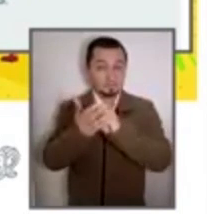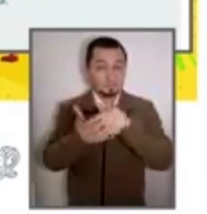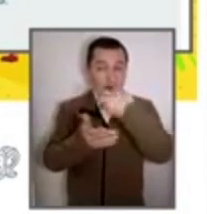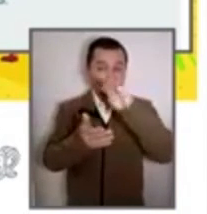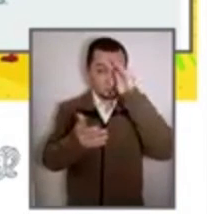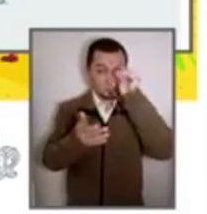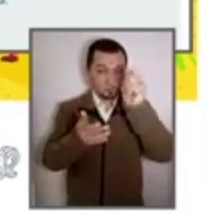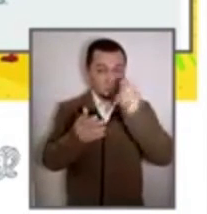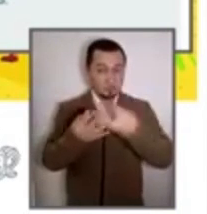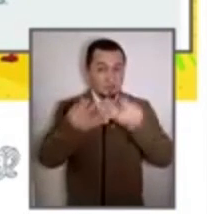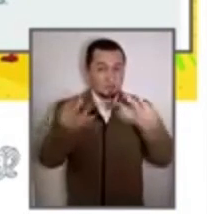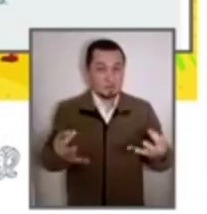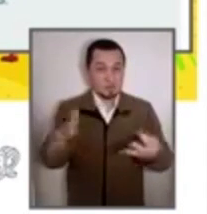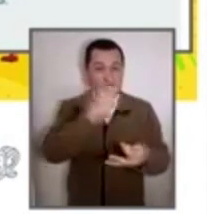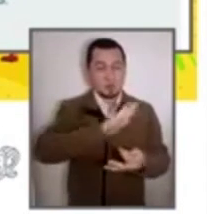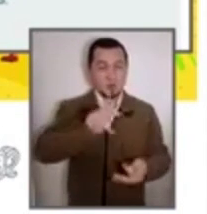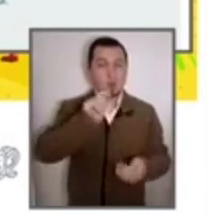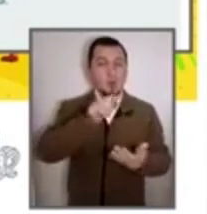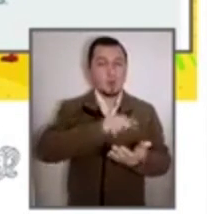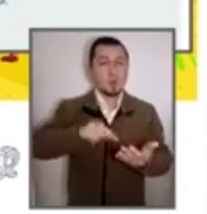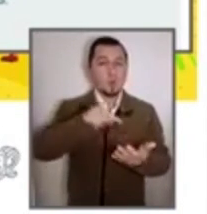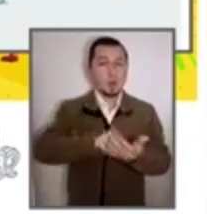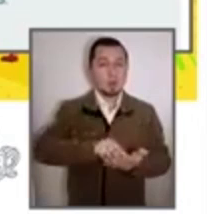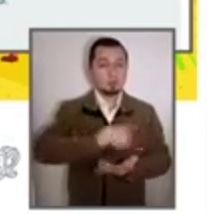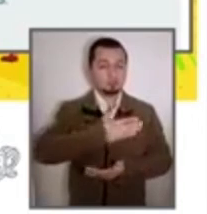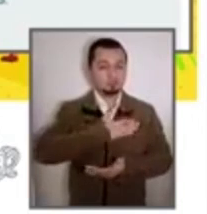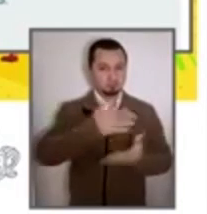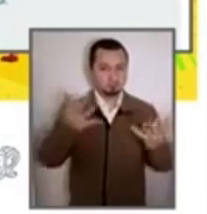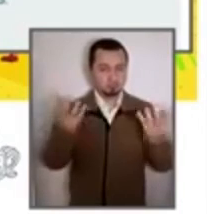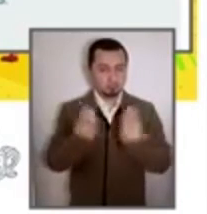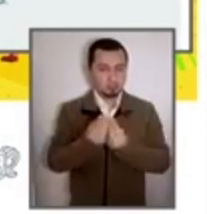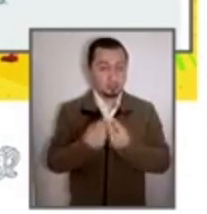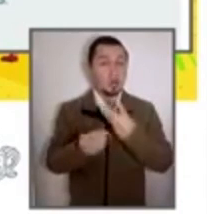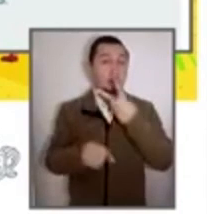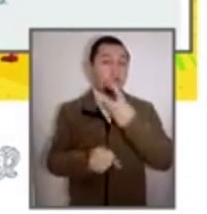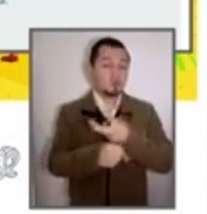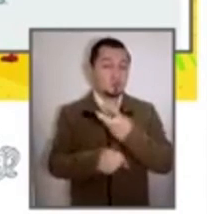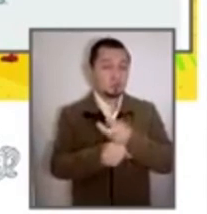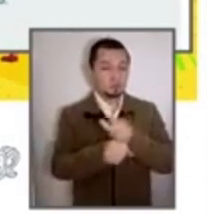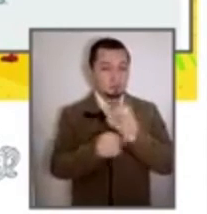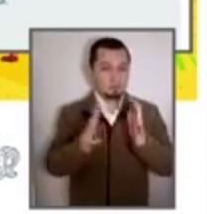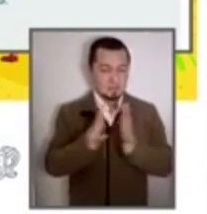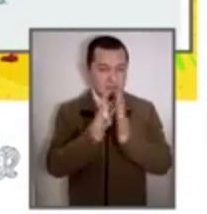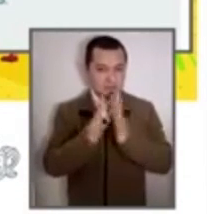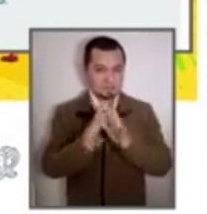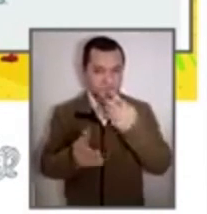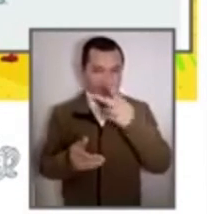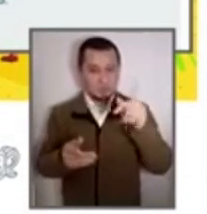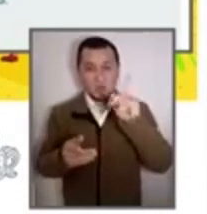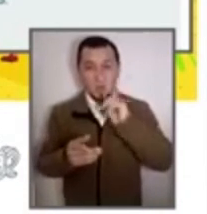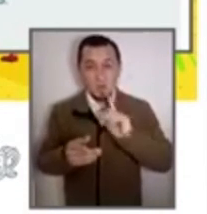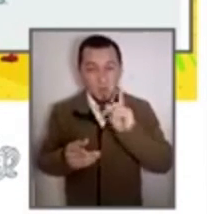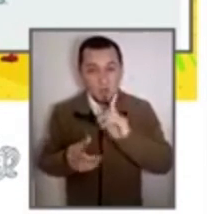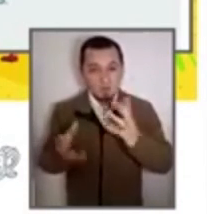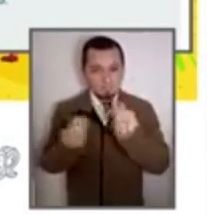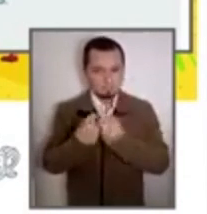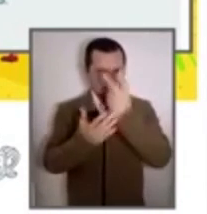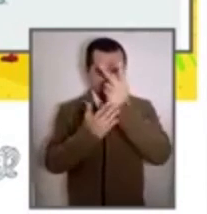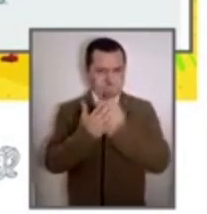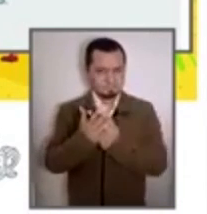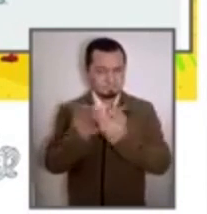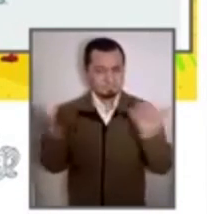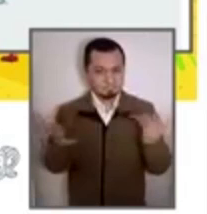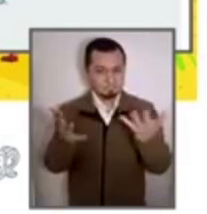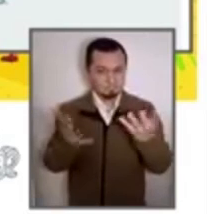sostenible del territorio y de los recursos naturales. Dos, la participación de las mujeres en la planeación